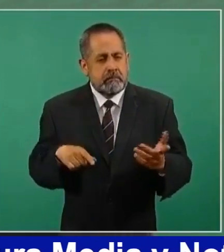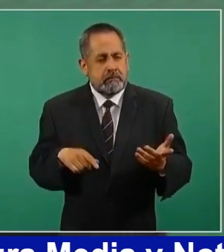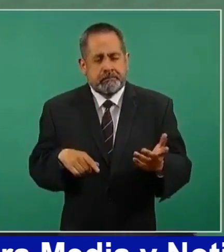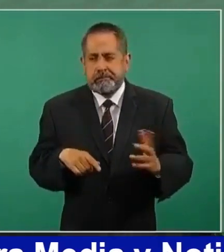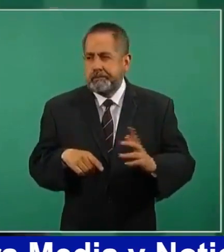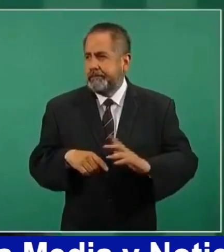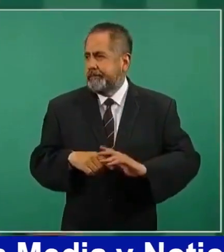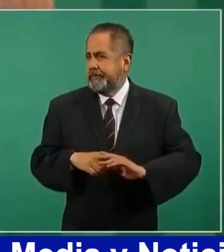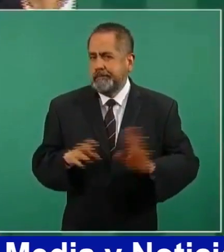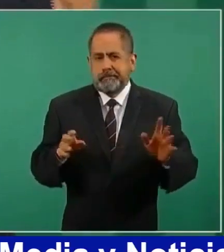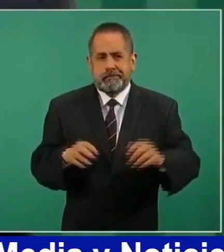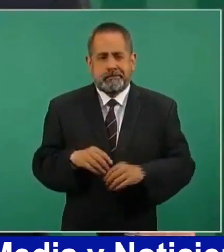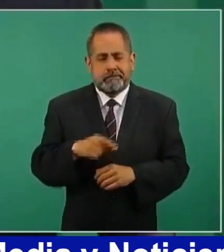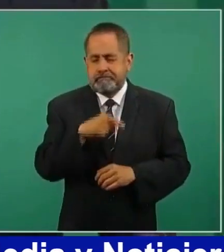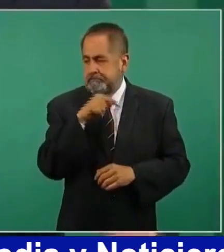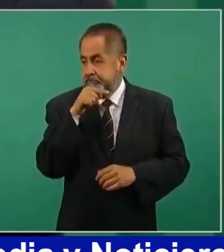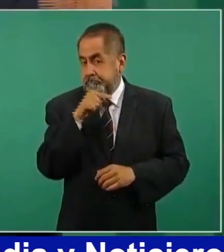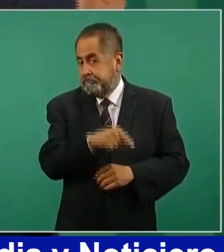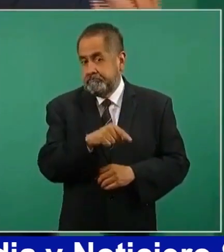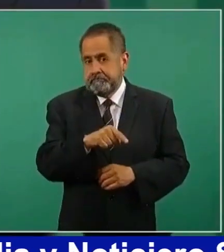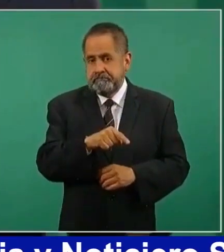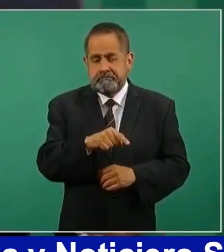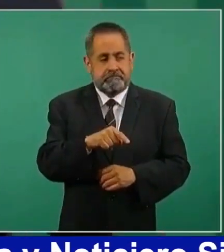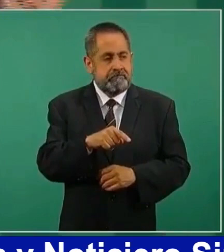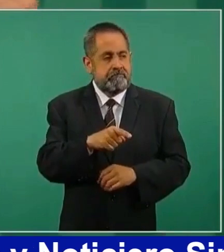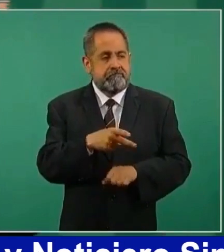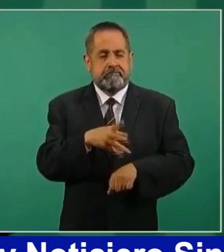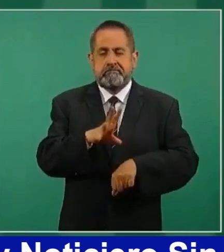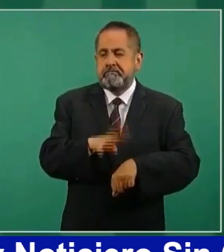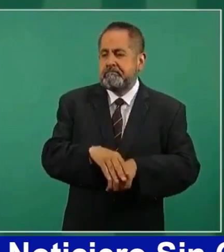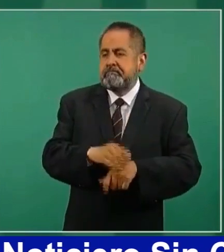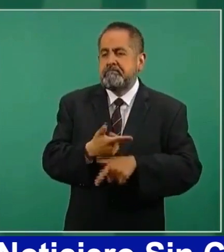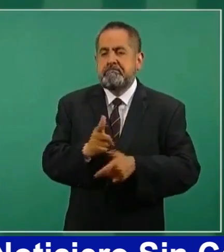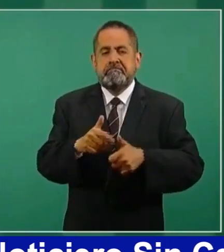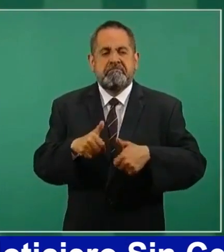Pues fue el gobierno que permitió